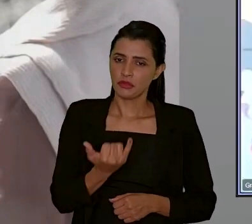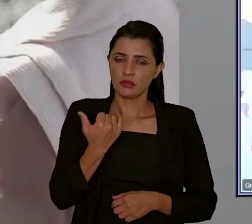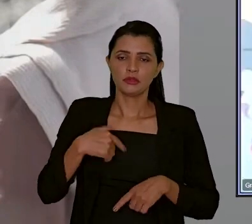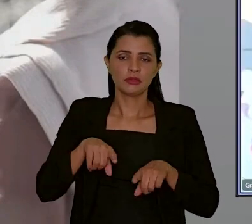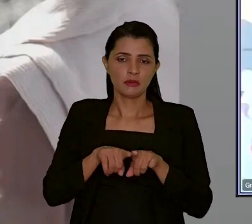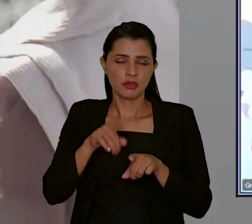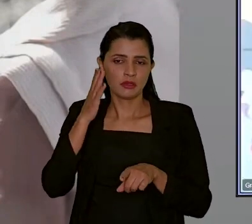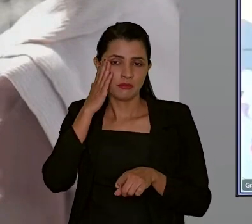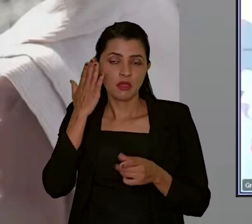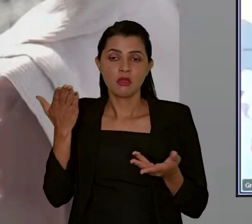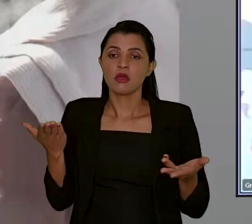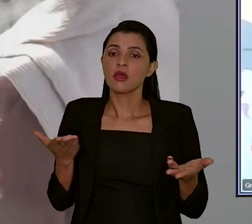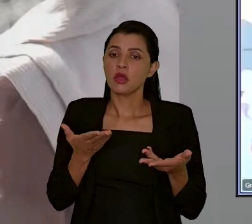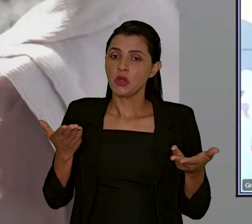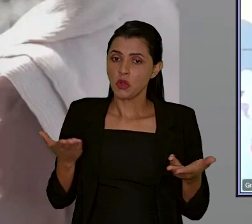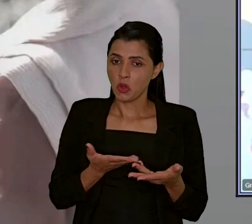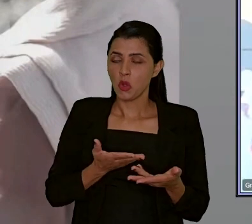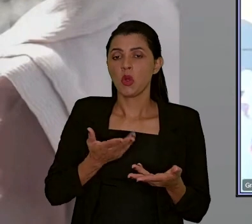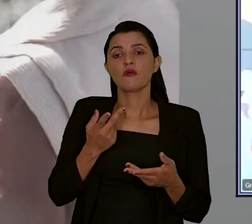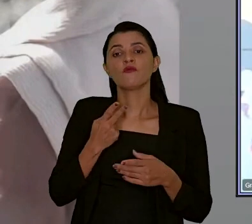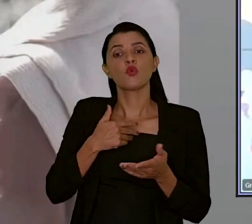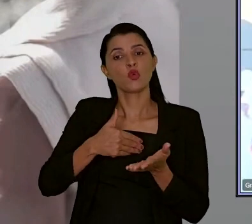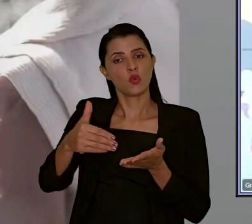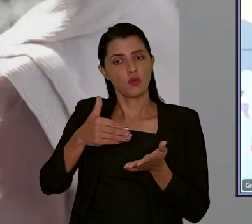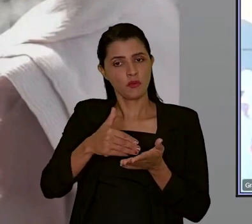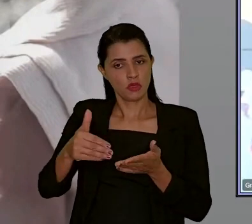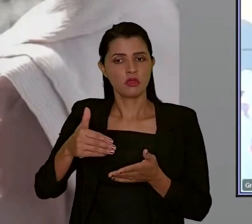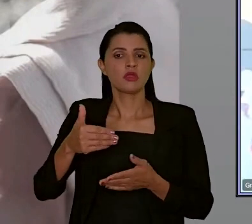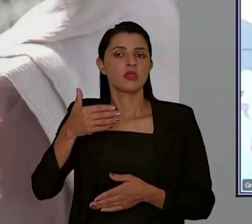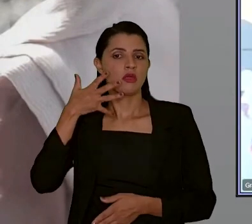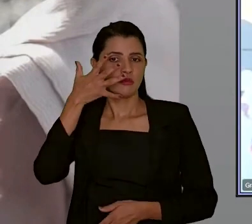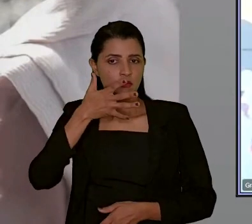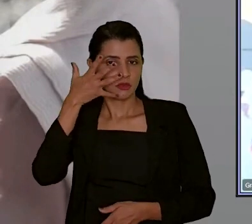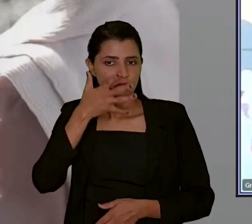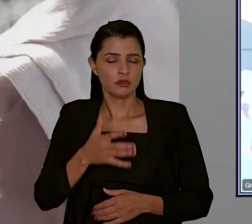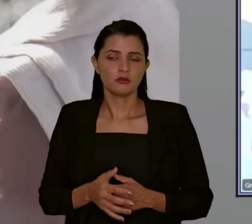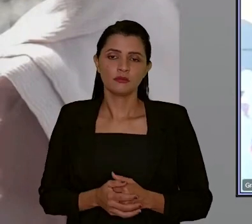hacerlo. Bueno, ahora voy a empezar mi disertación.